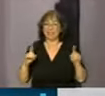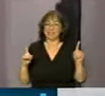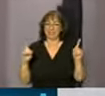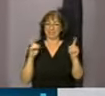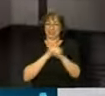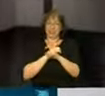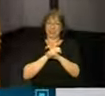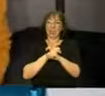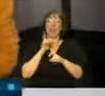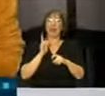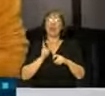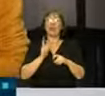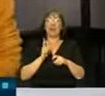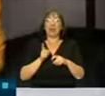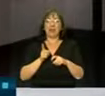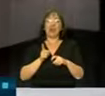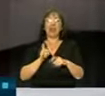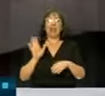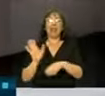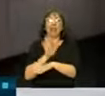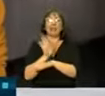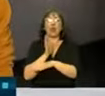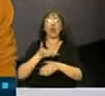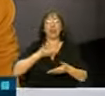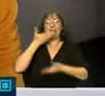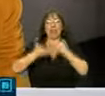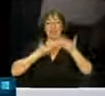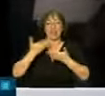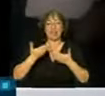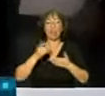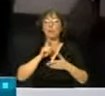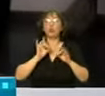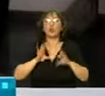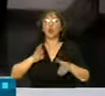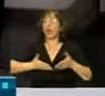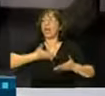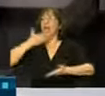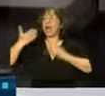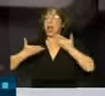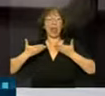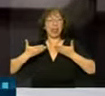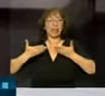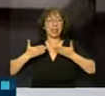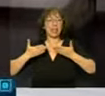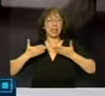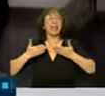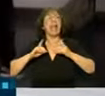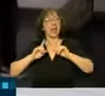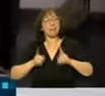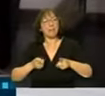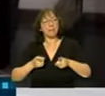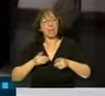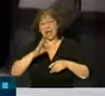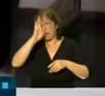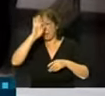tiene que tener el actor cantante de ópera, porque no solamente tiene que cantar, o sea que también va a tener que